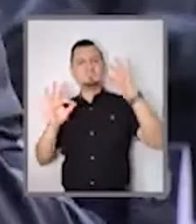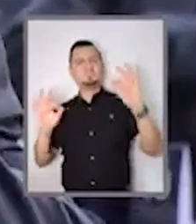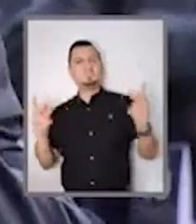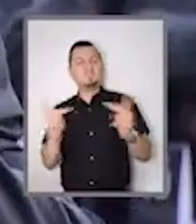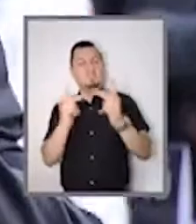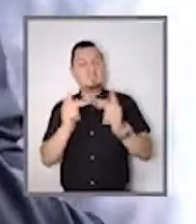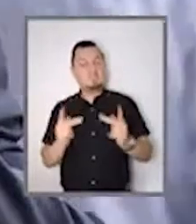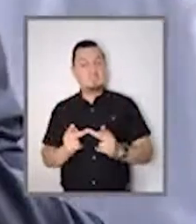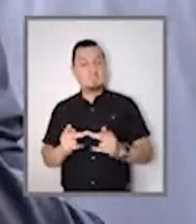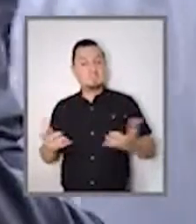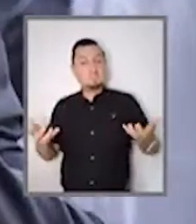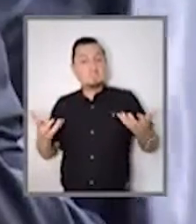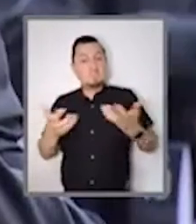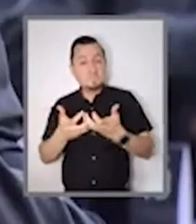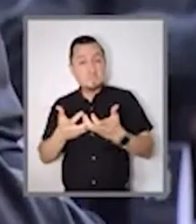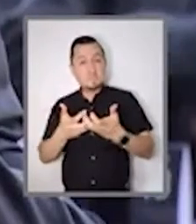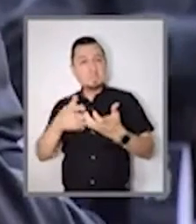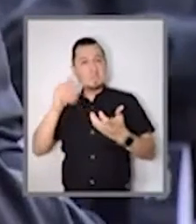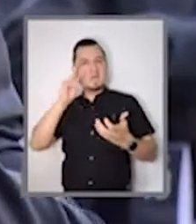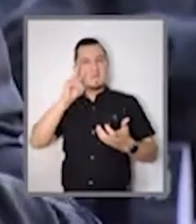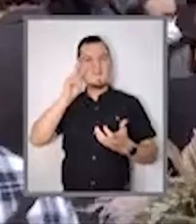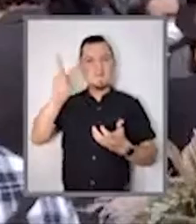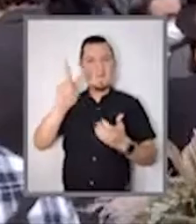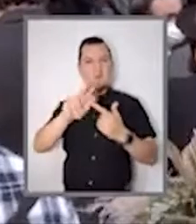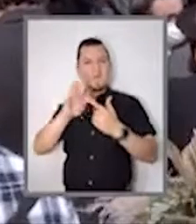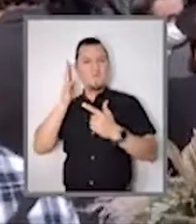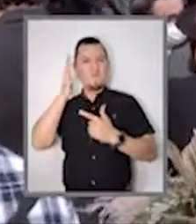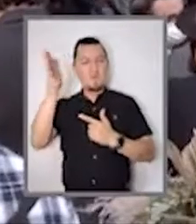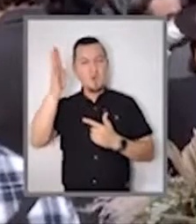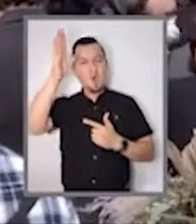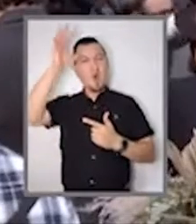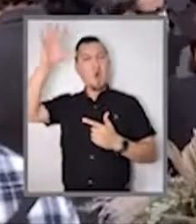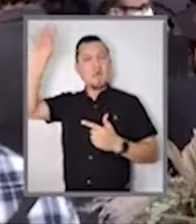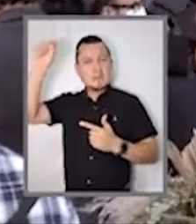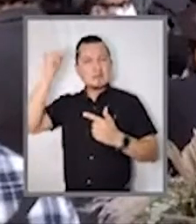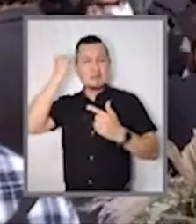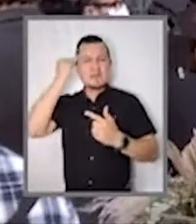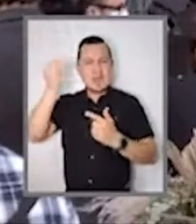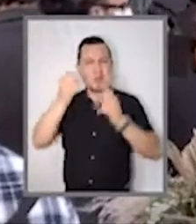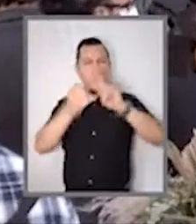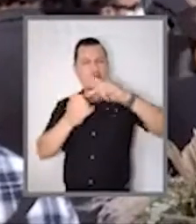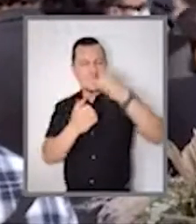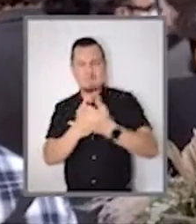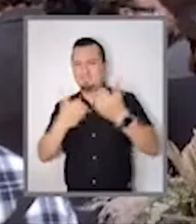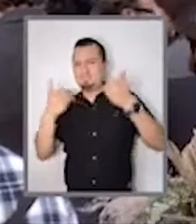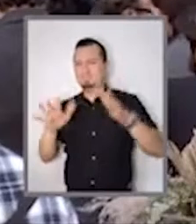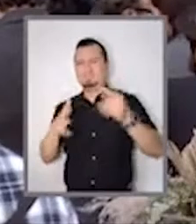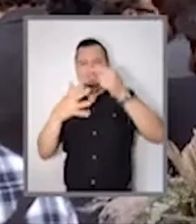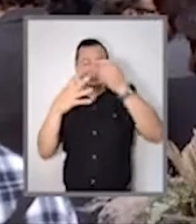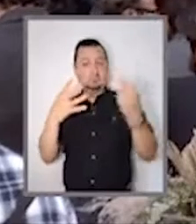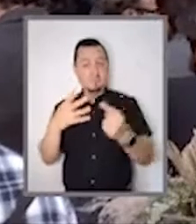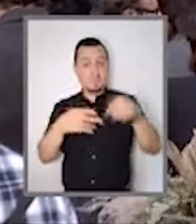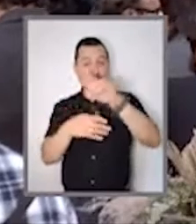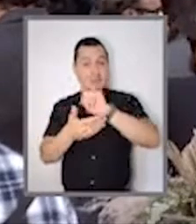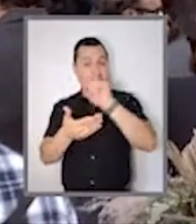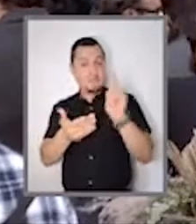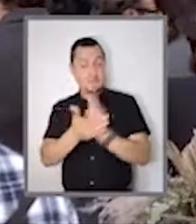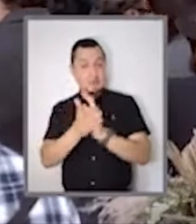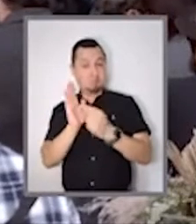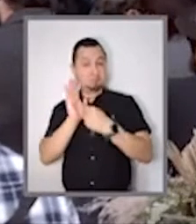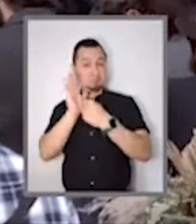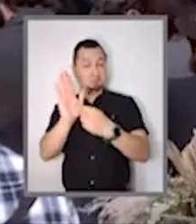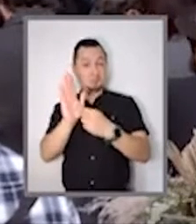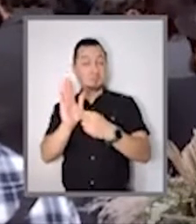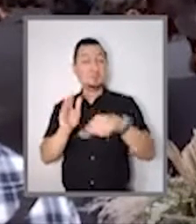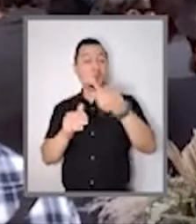más completo en la integración, promoción y fortalecimiento de toda la producción audiovisual, incluyendo largo